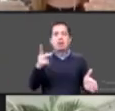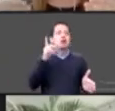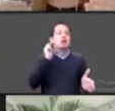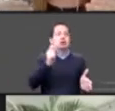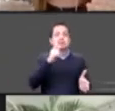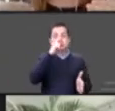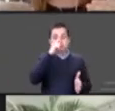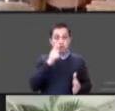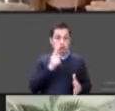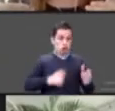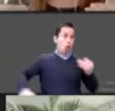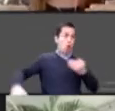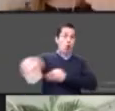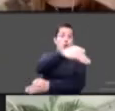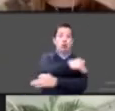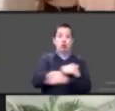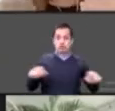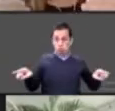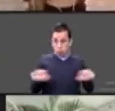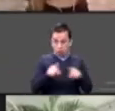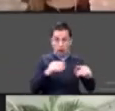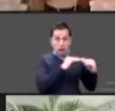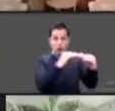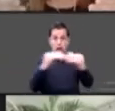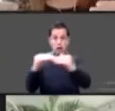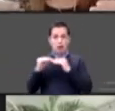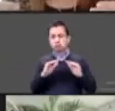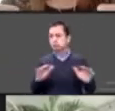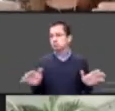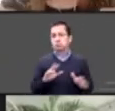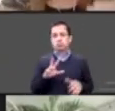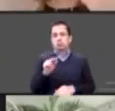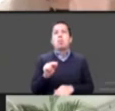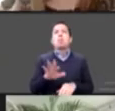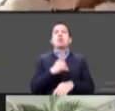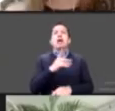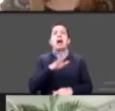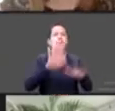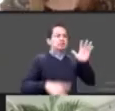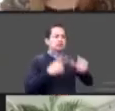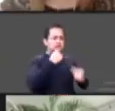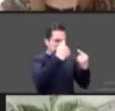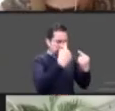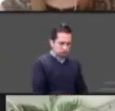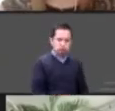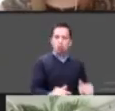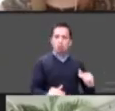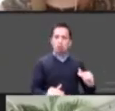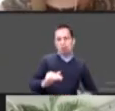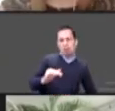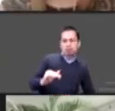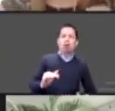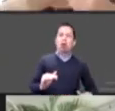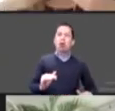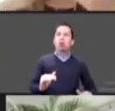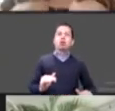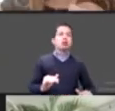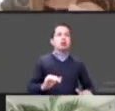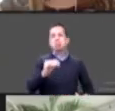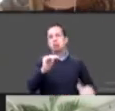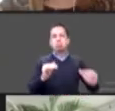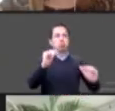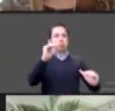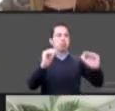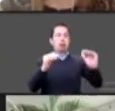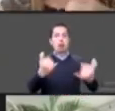traemos desde la primera infancia se va acumulando en la juventud y cuando llegan a esa etapa de vida traen